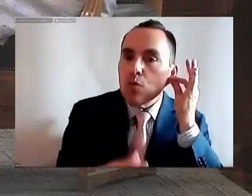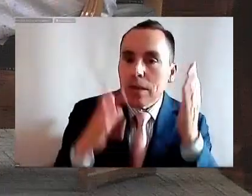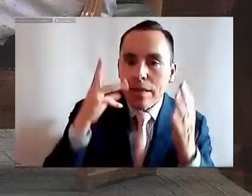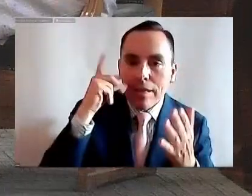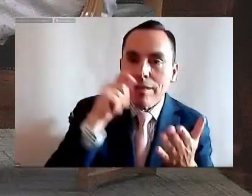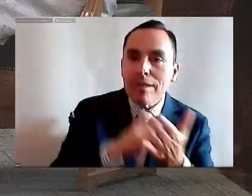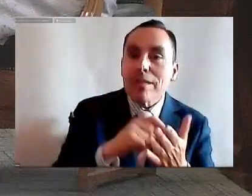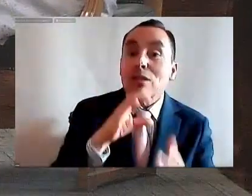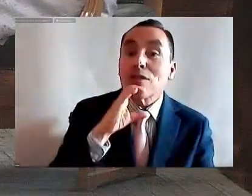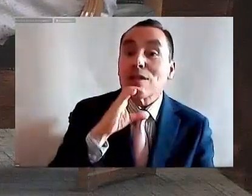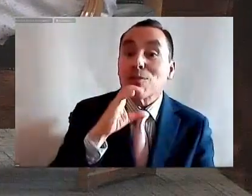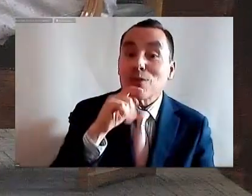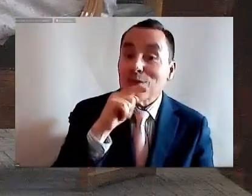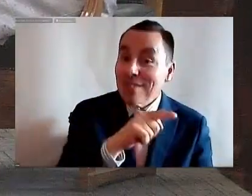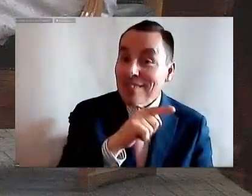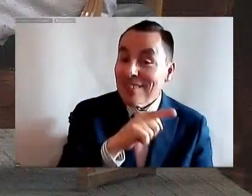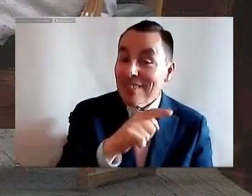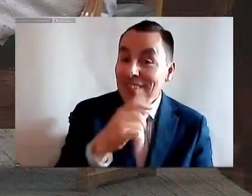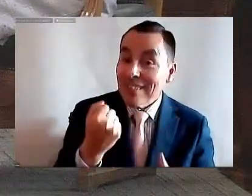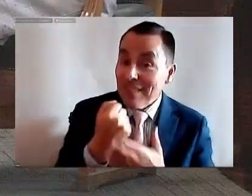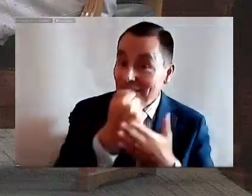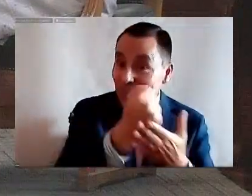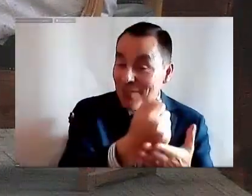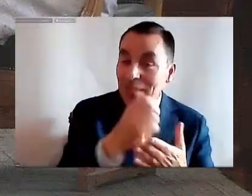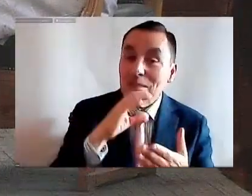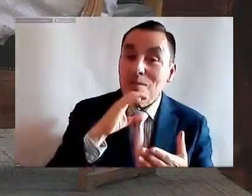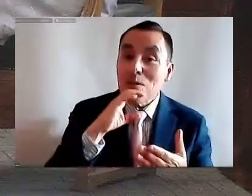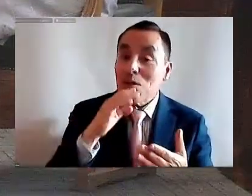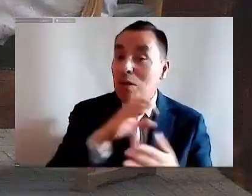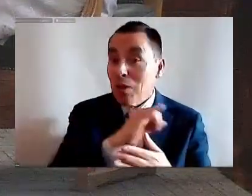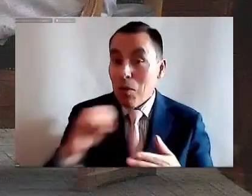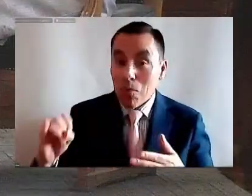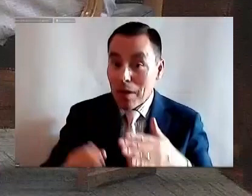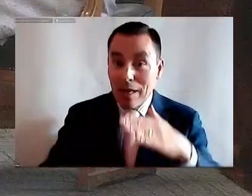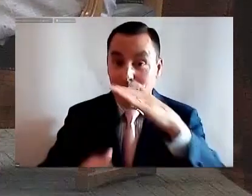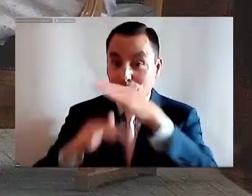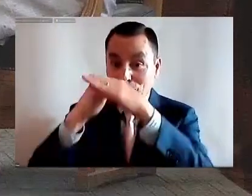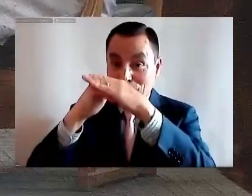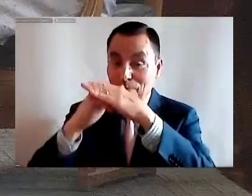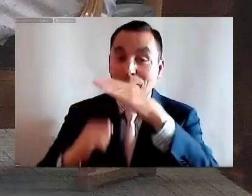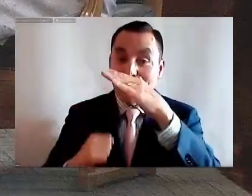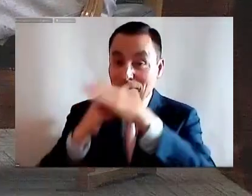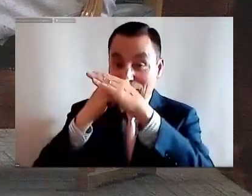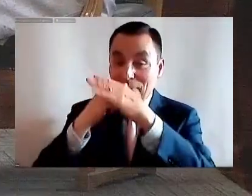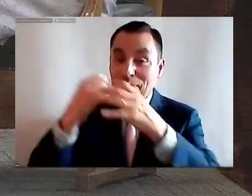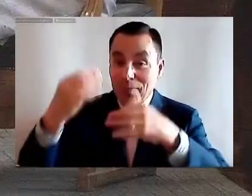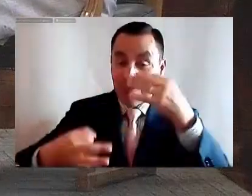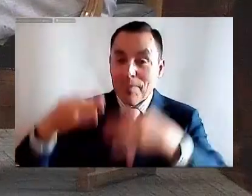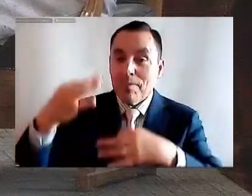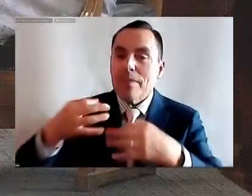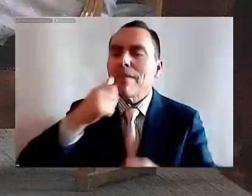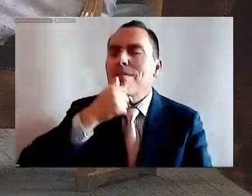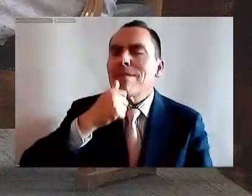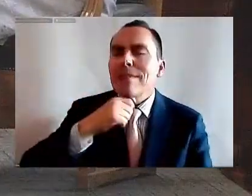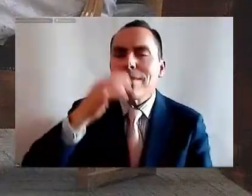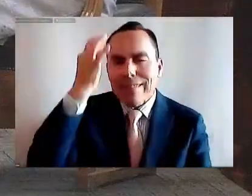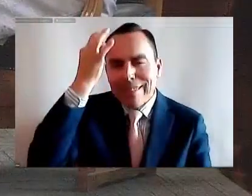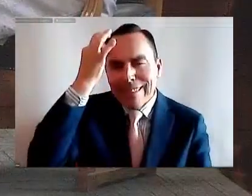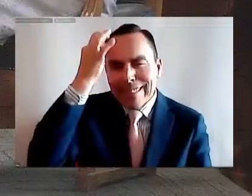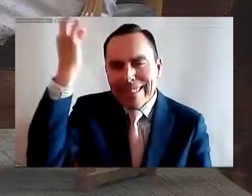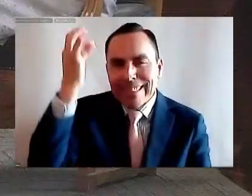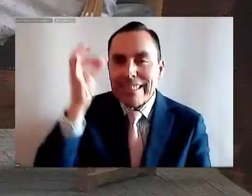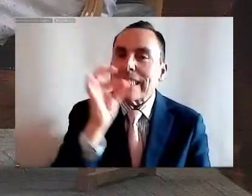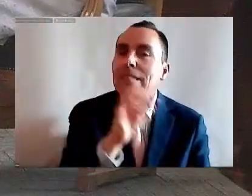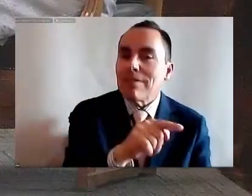que fue también llegó a la Suprema... Faltaba ese pelito. Y lo último, antes de mirar un poco